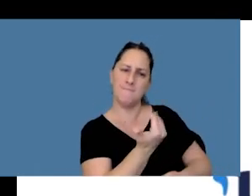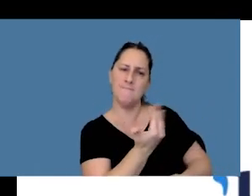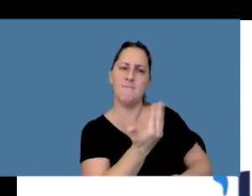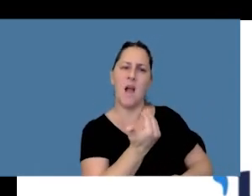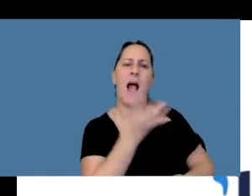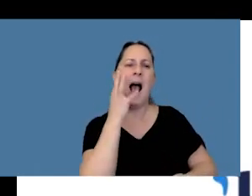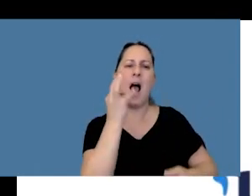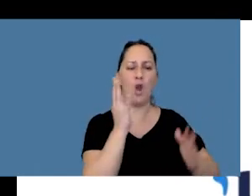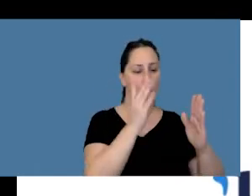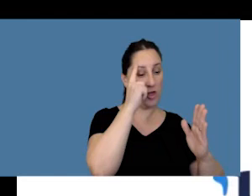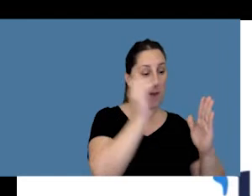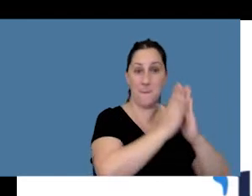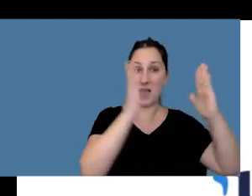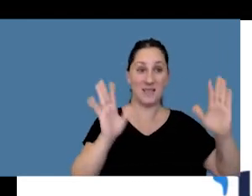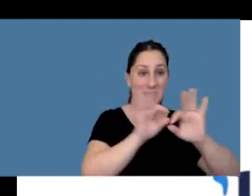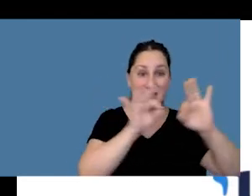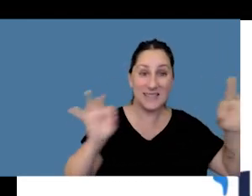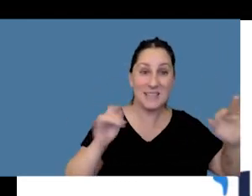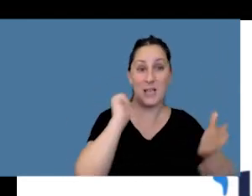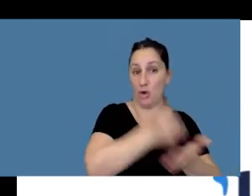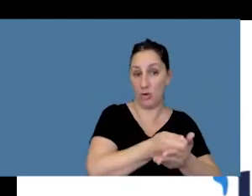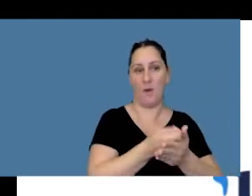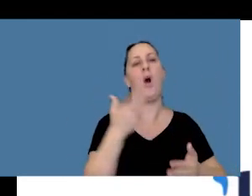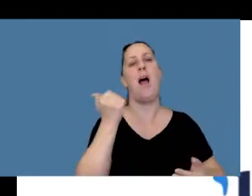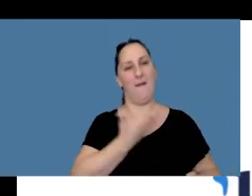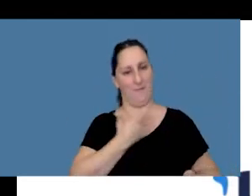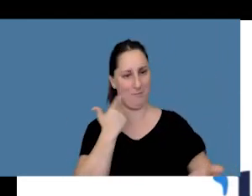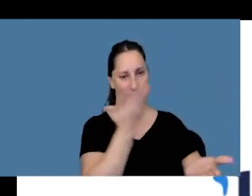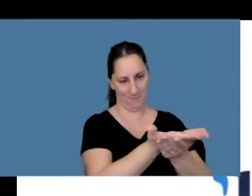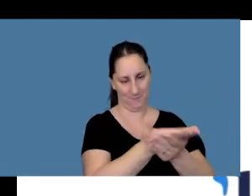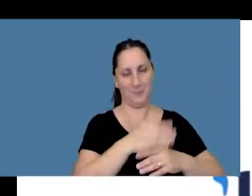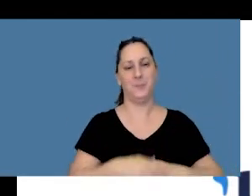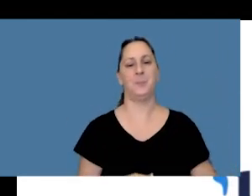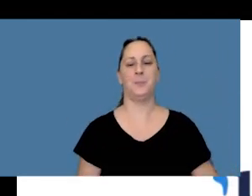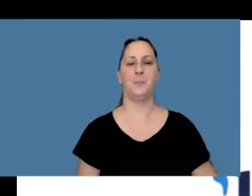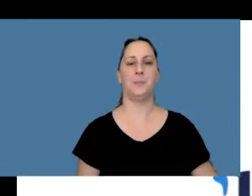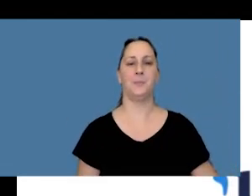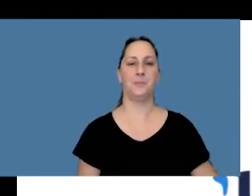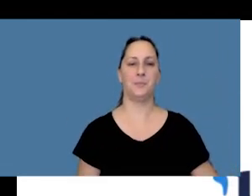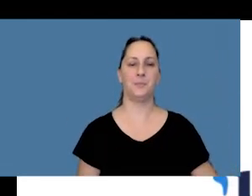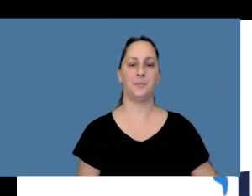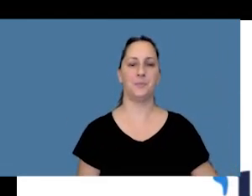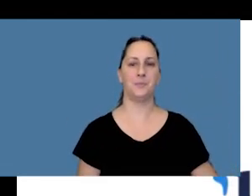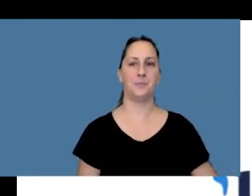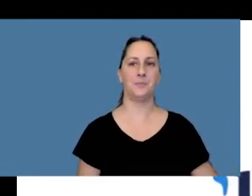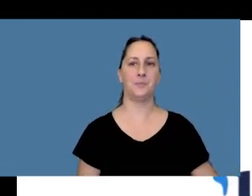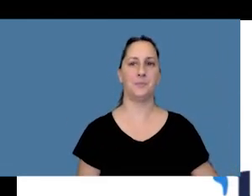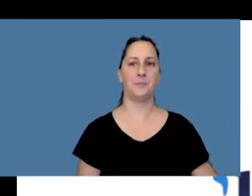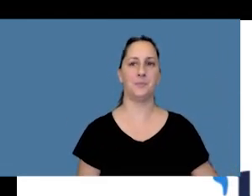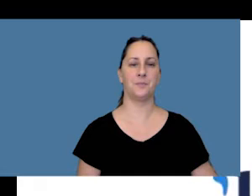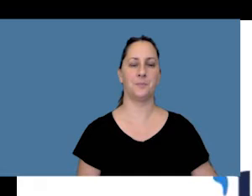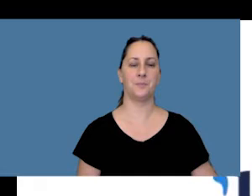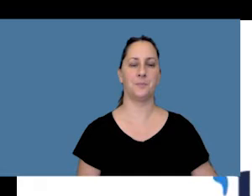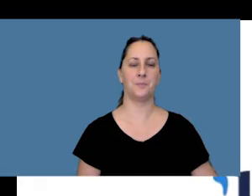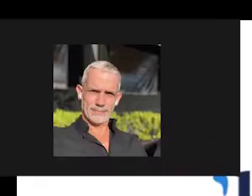hueco de esos 10 meses que se han dejado de abonar. Si el contribuyente quiere regresar al régimen, ¿qué va a pasar? va